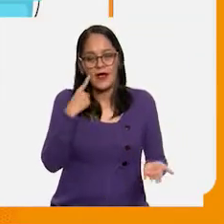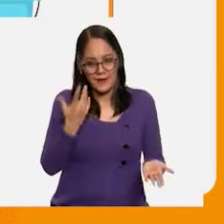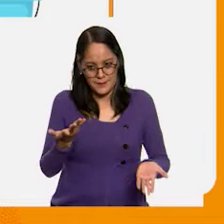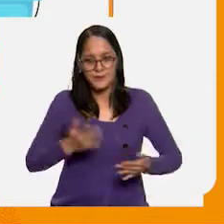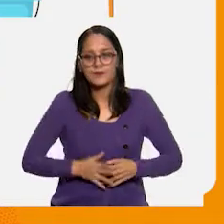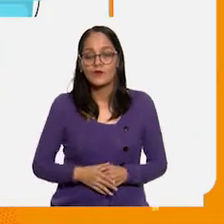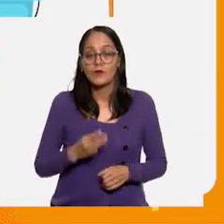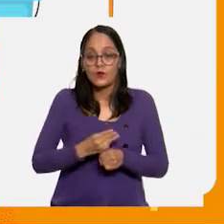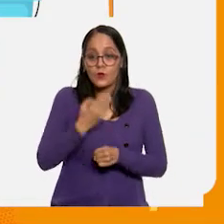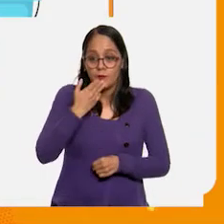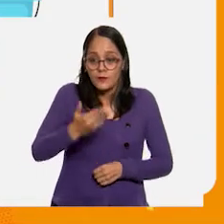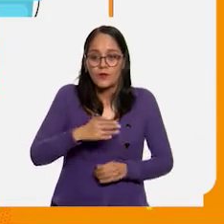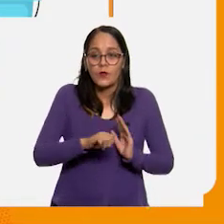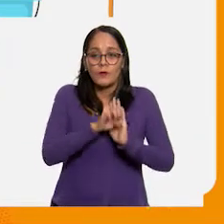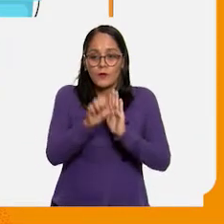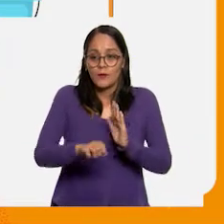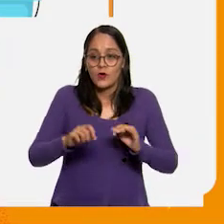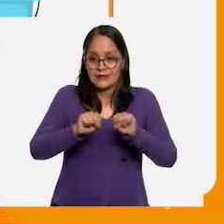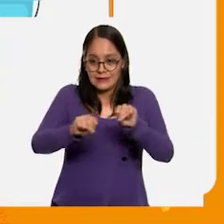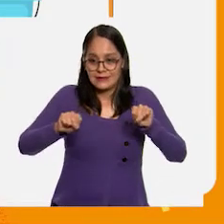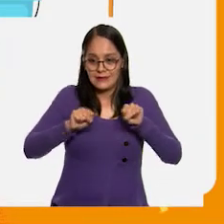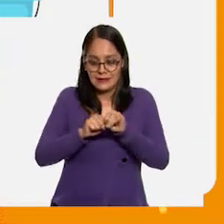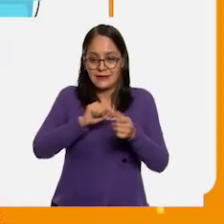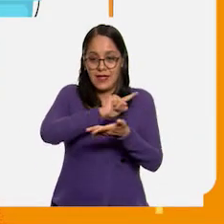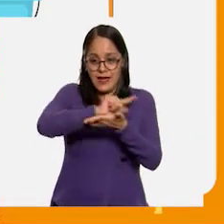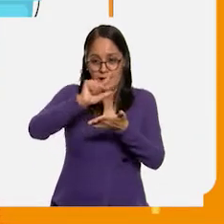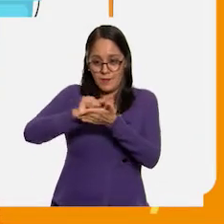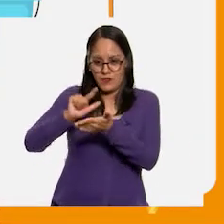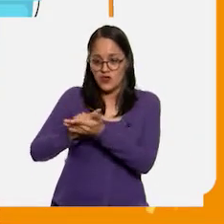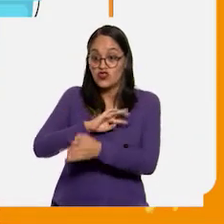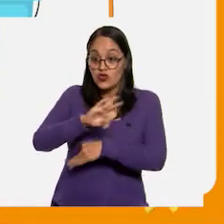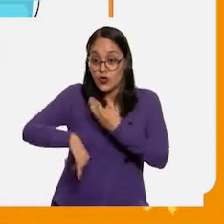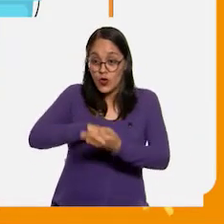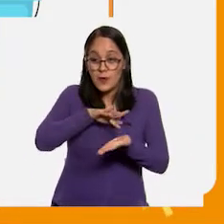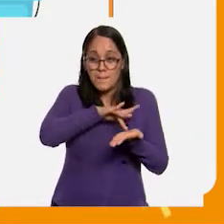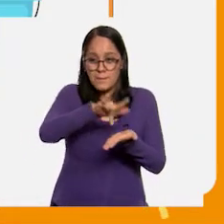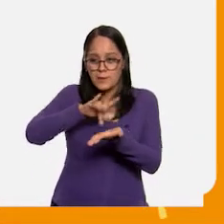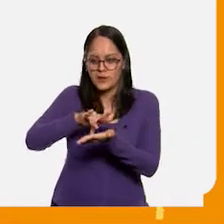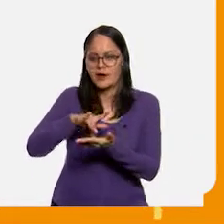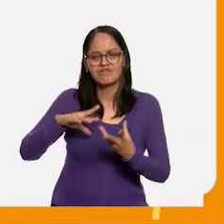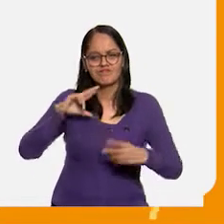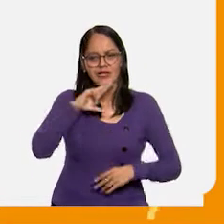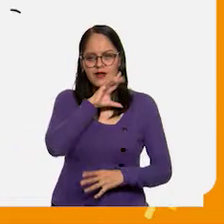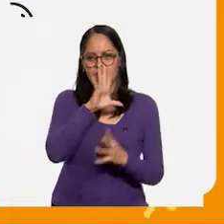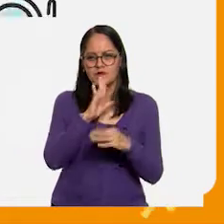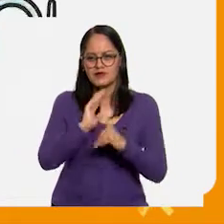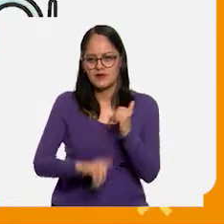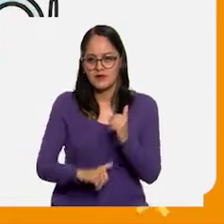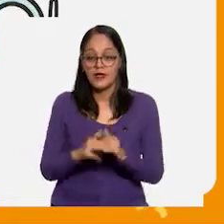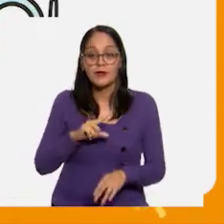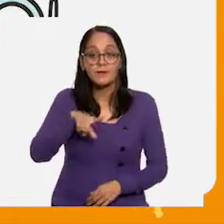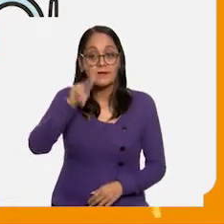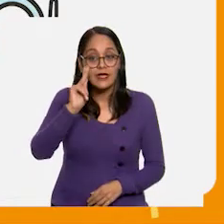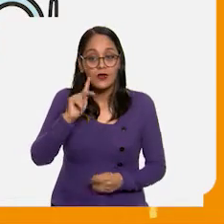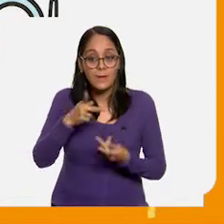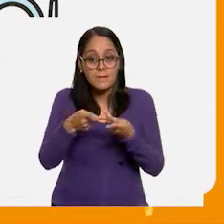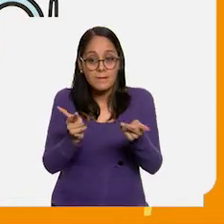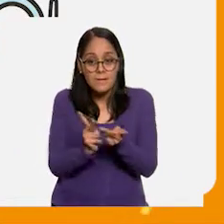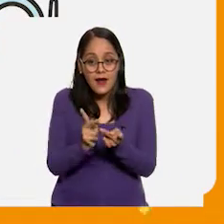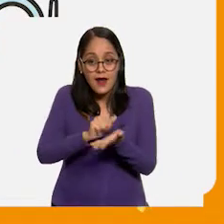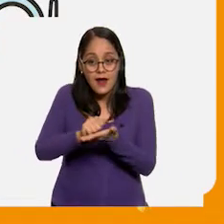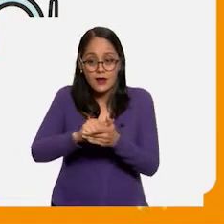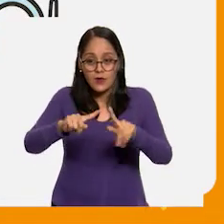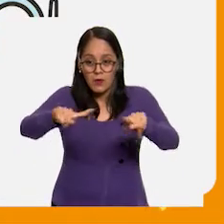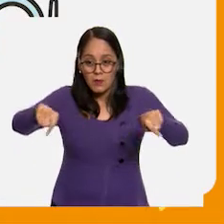Si todos colaboramos en asear un salón de clases, terminaremos más rápido. Pero si todos queremos lavar los trastes en un